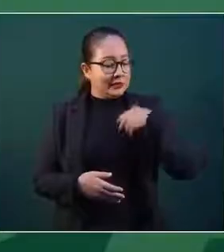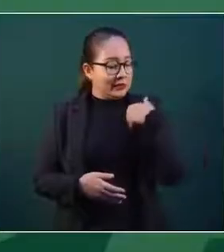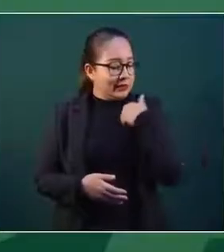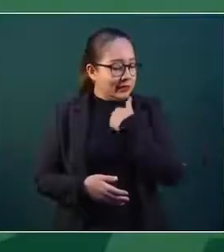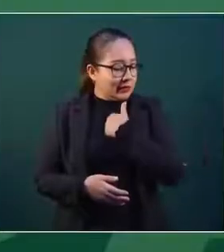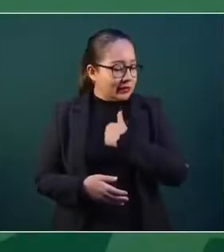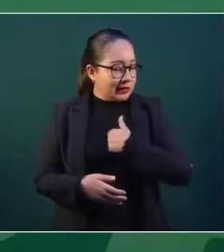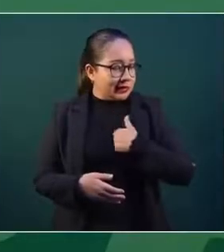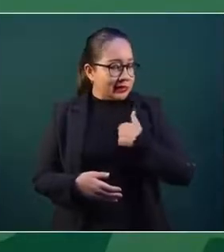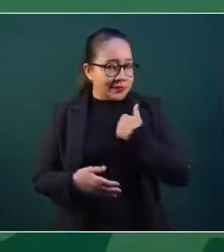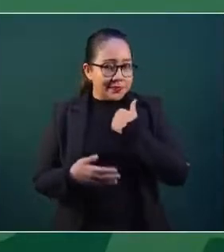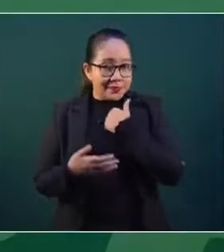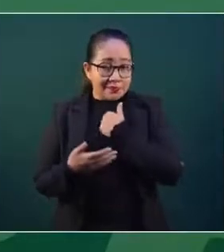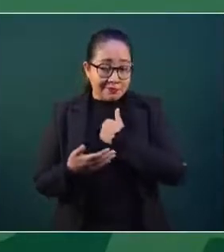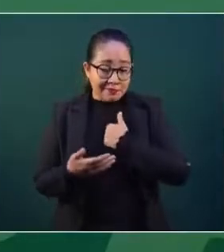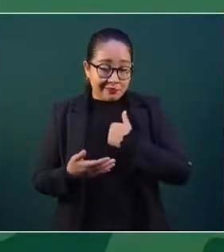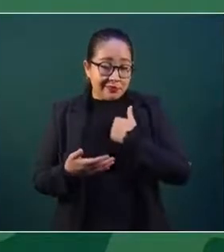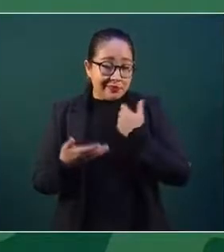porque